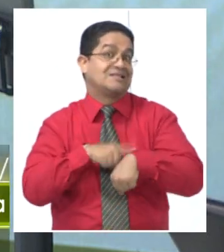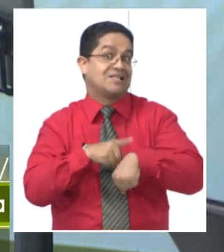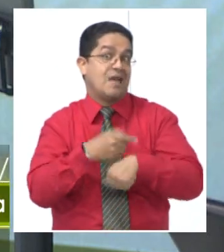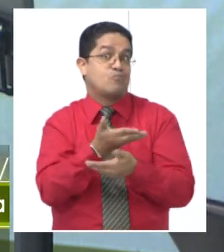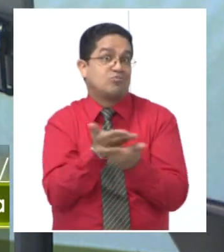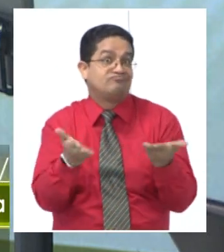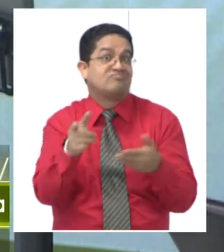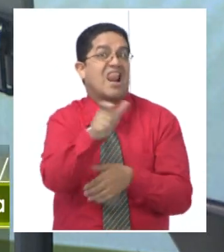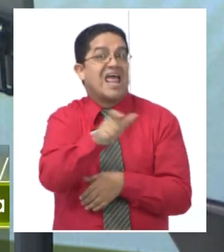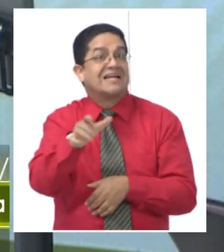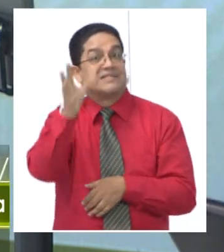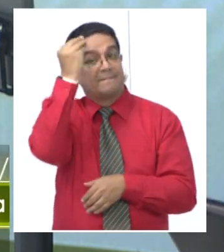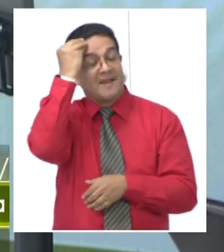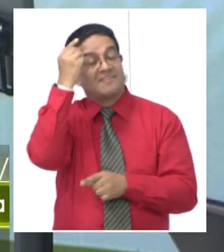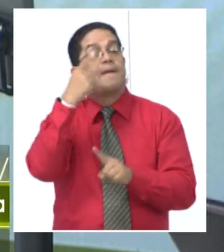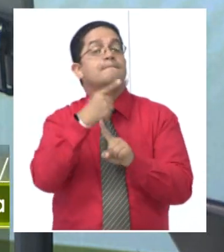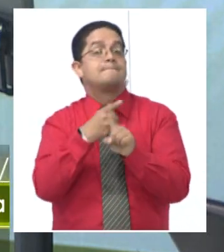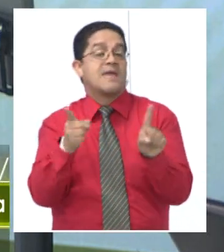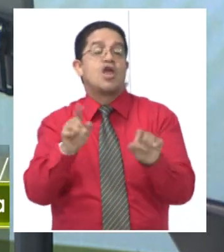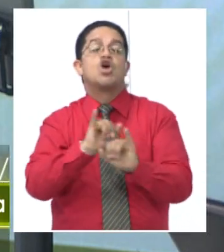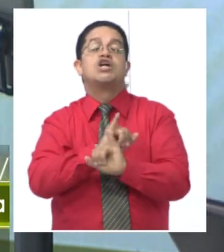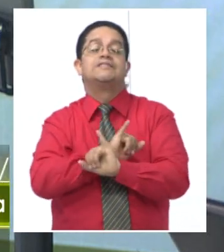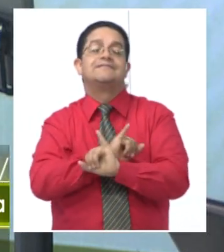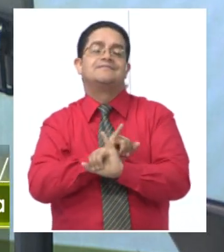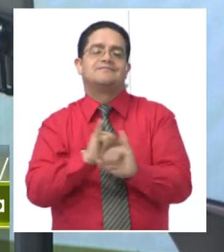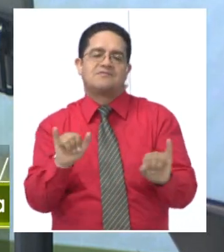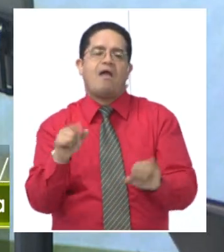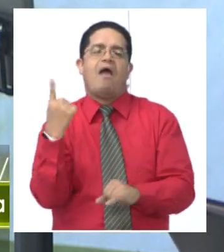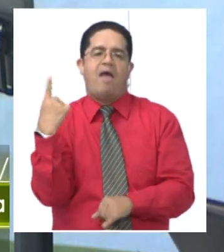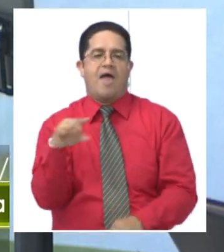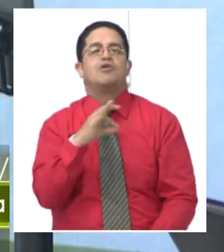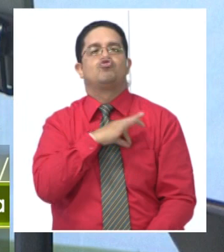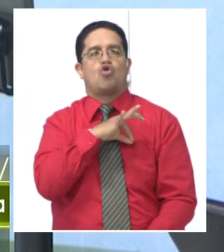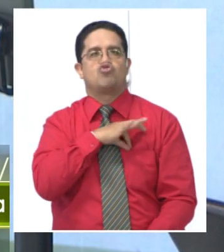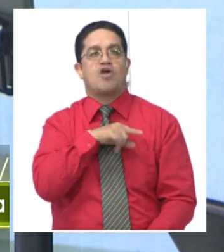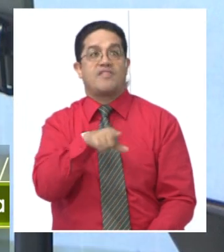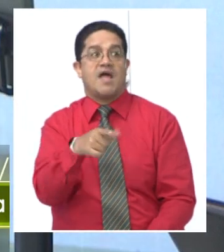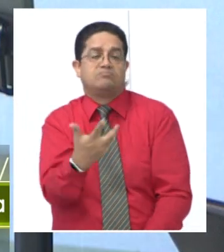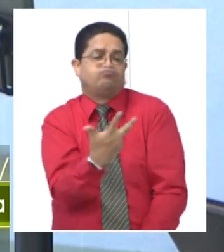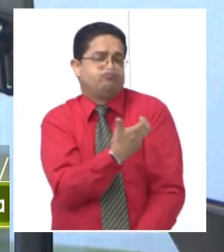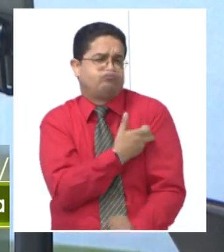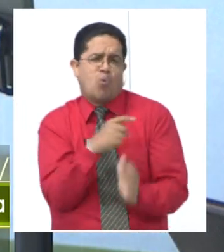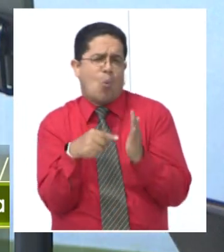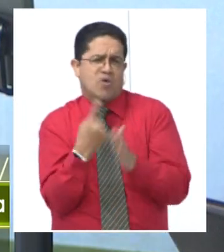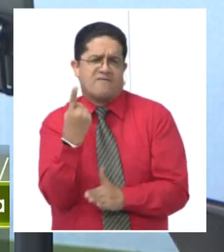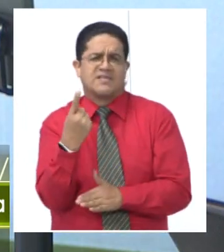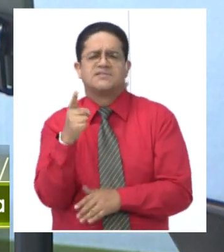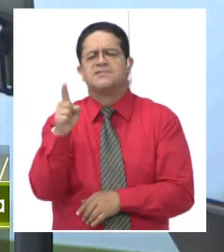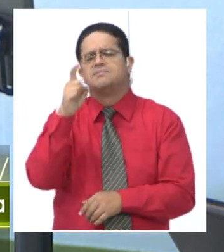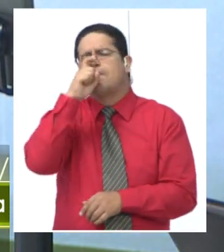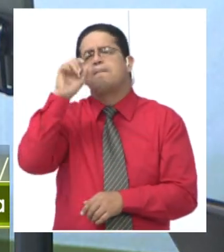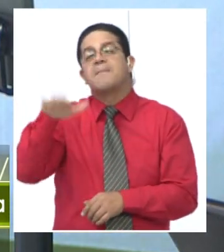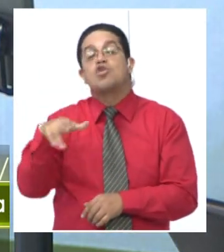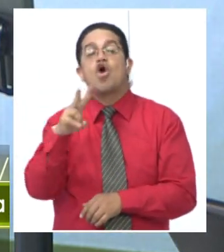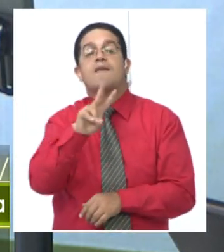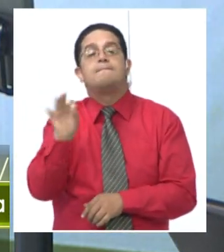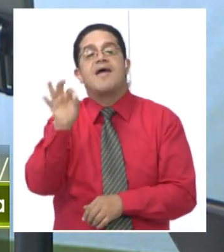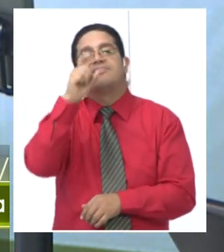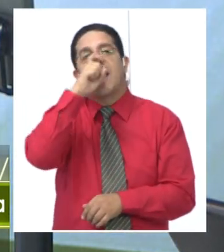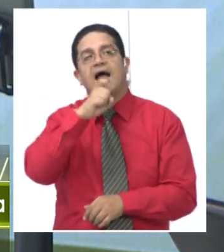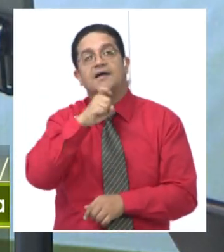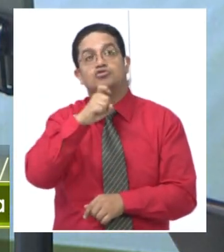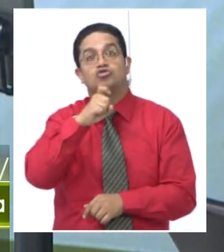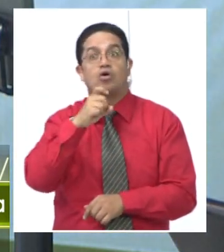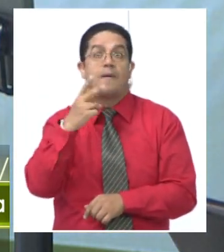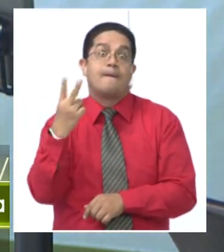sociedades, pero ya hay sociedades en el mundo donde se asume el uso de una sola dosis en menores de 20 años, que es otra de sus recomendaciones. Hasta los 20 años